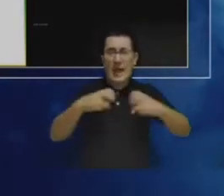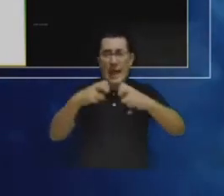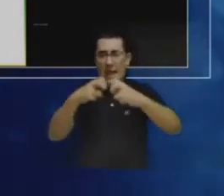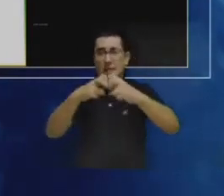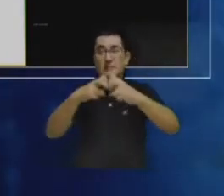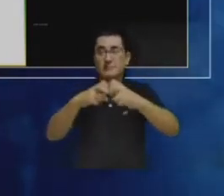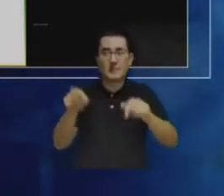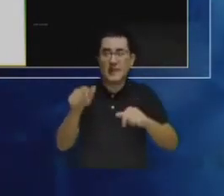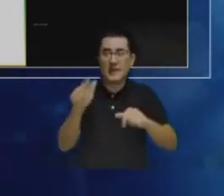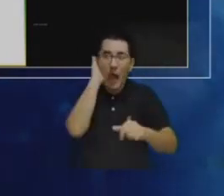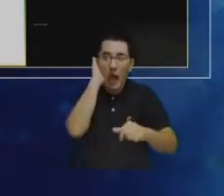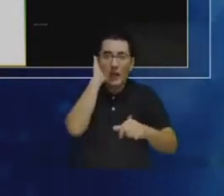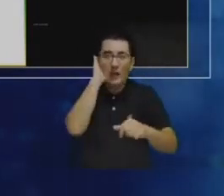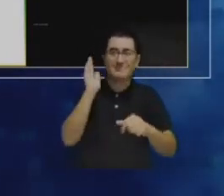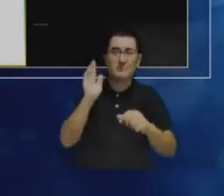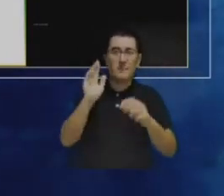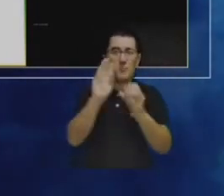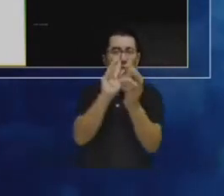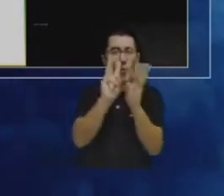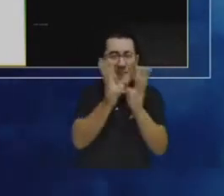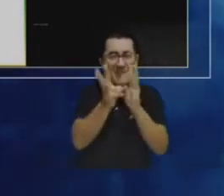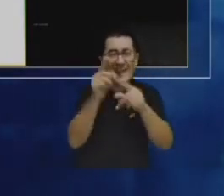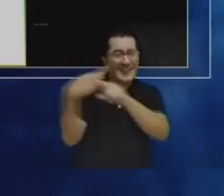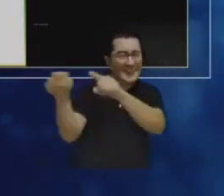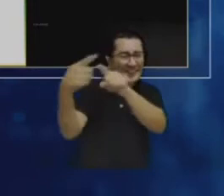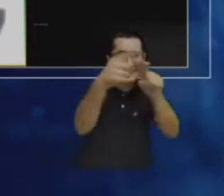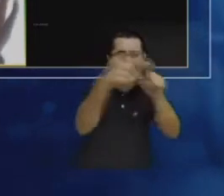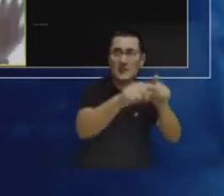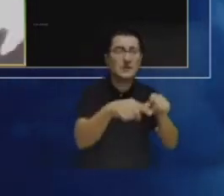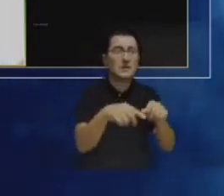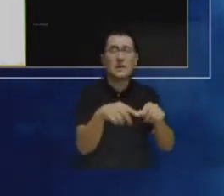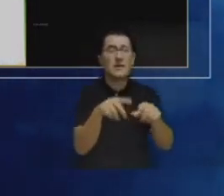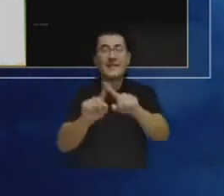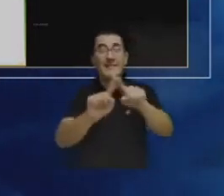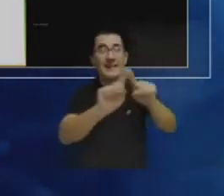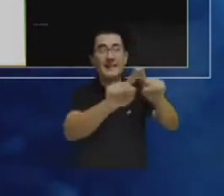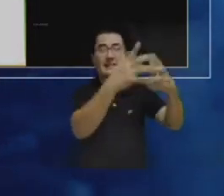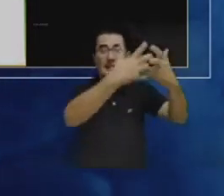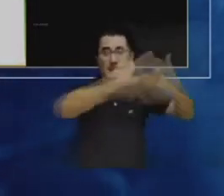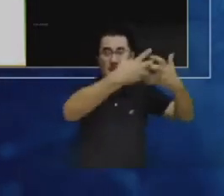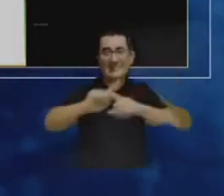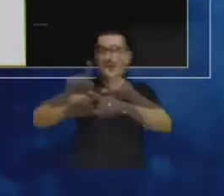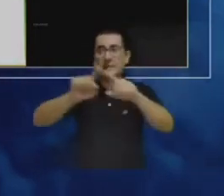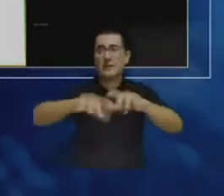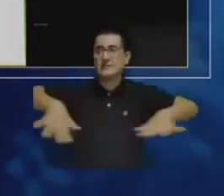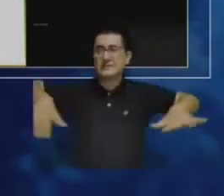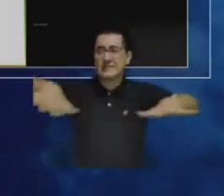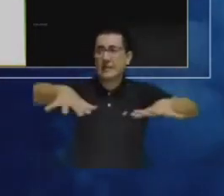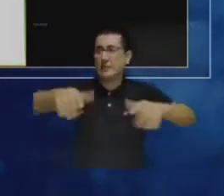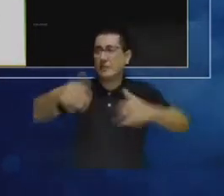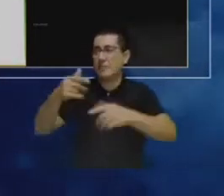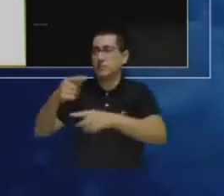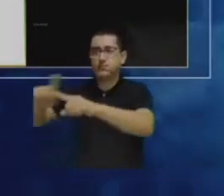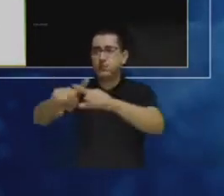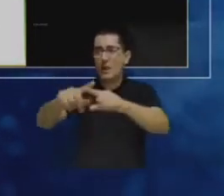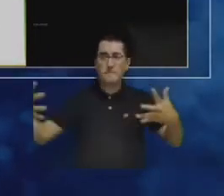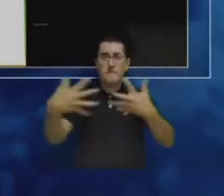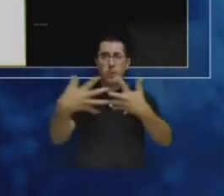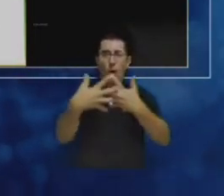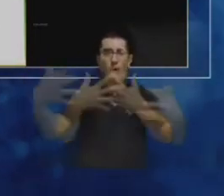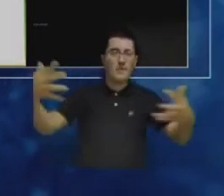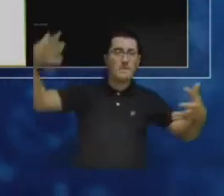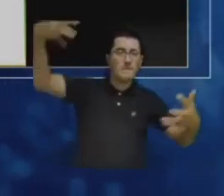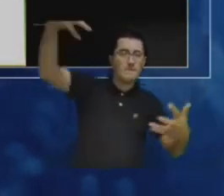esto sí va a permitir que diferentes empresas, que diferentes sectores, que básicamente digamos como que todo el engranaje nacional, independiente de su